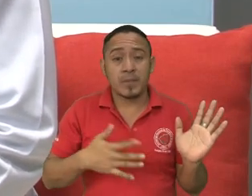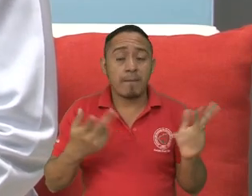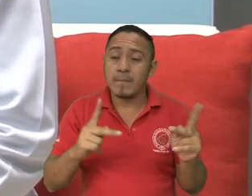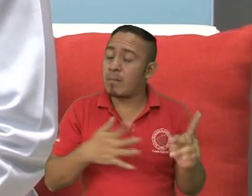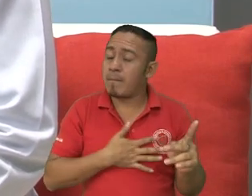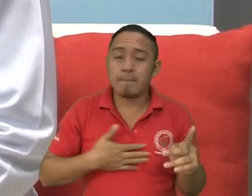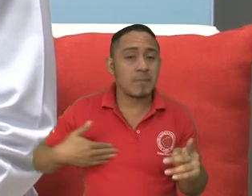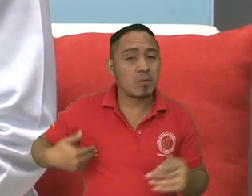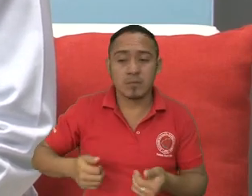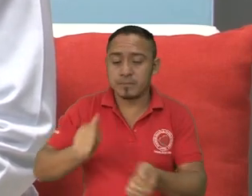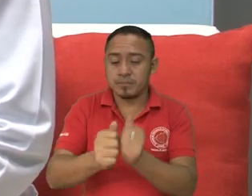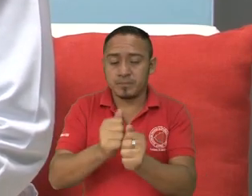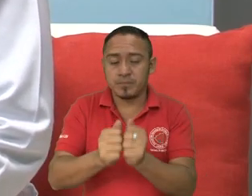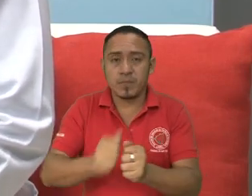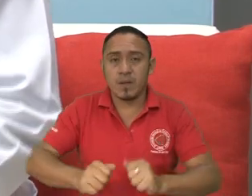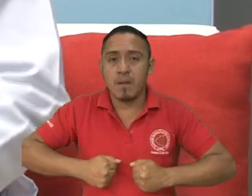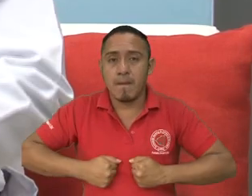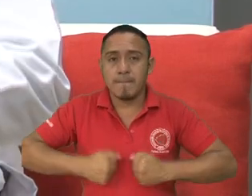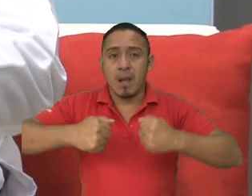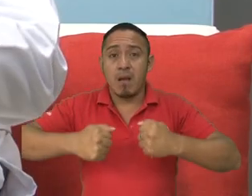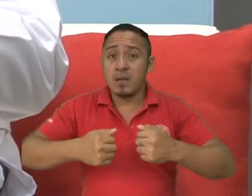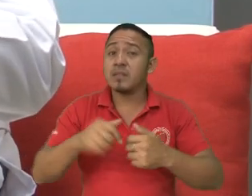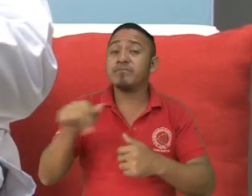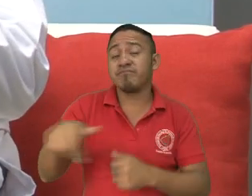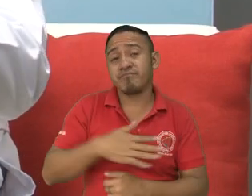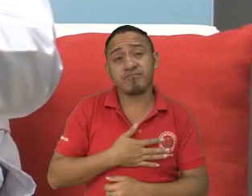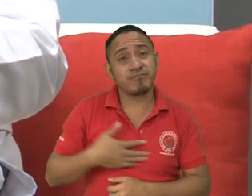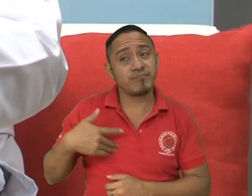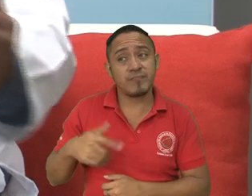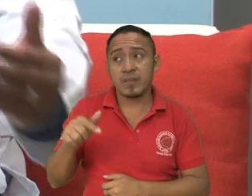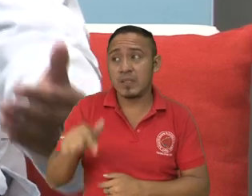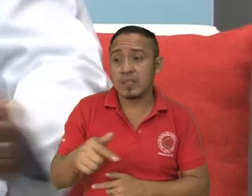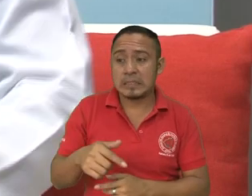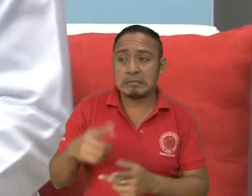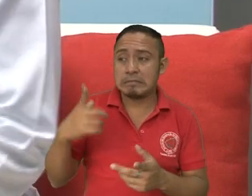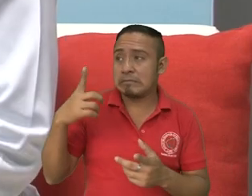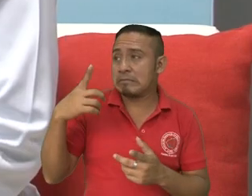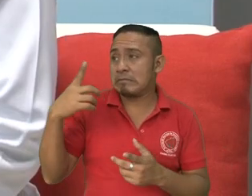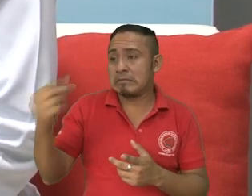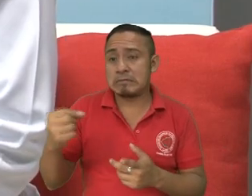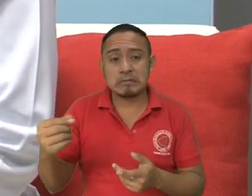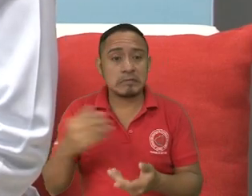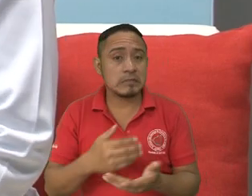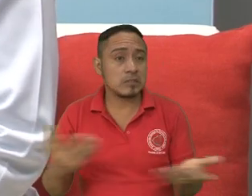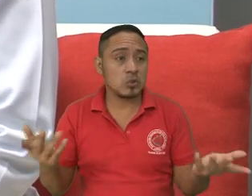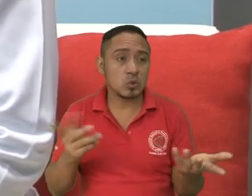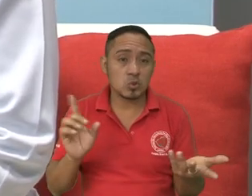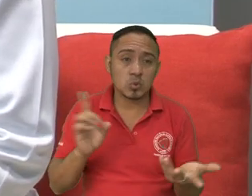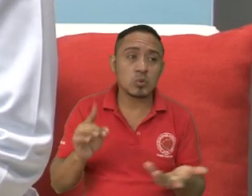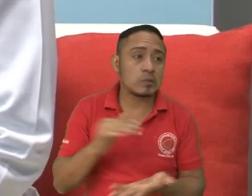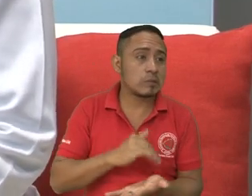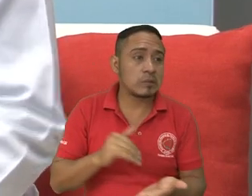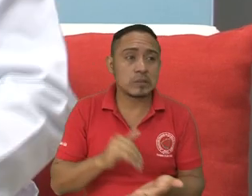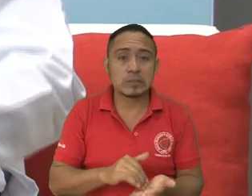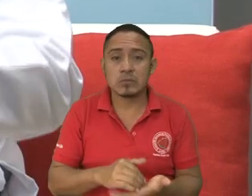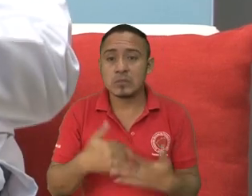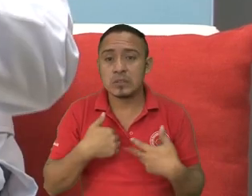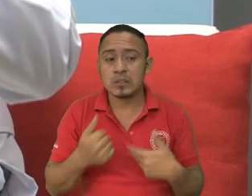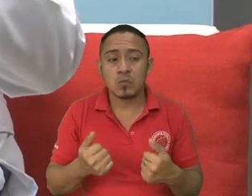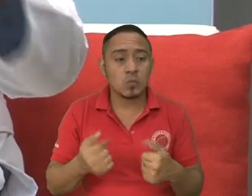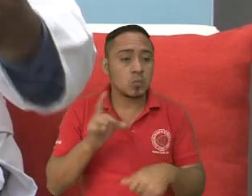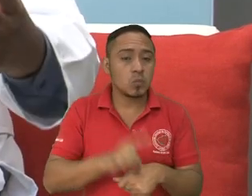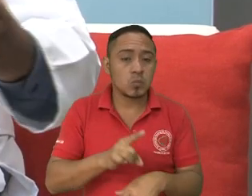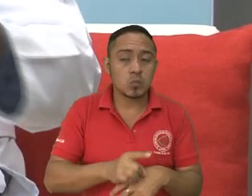desfibrilación. Si no tenemos a mano el aparato, si estamos lejos de una atención médica, de una unidad